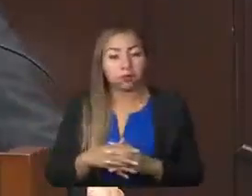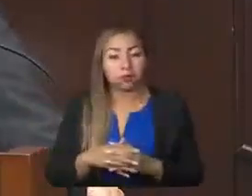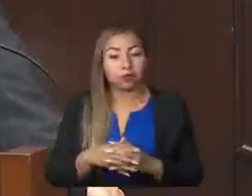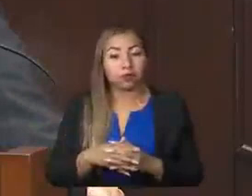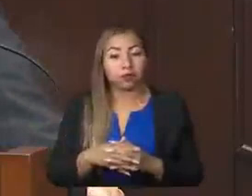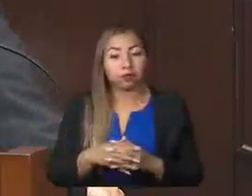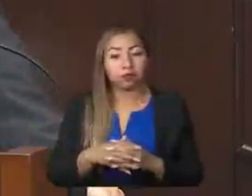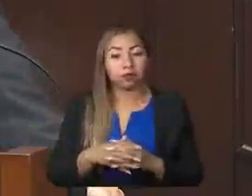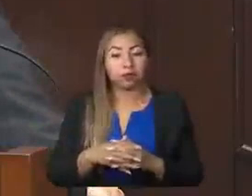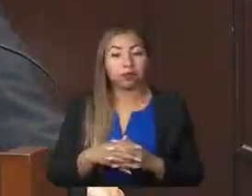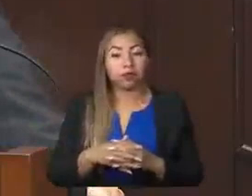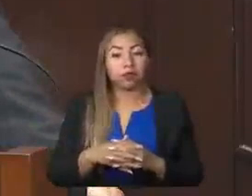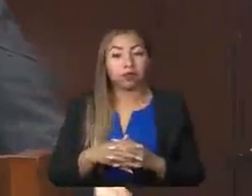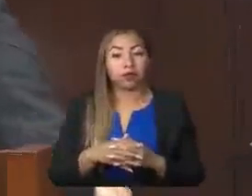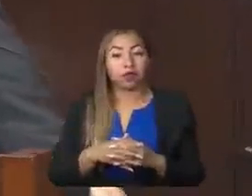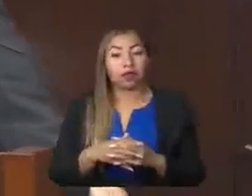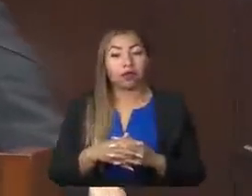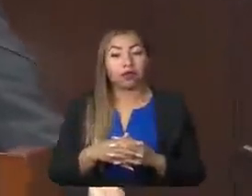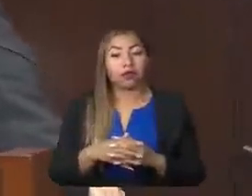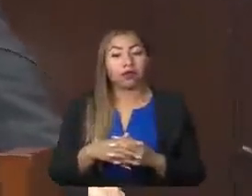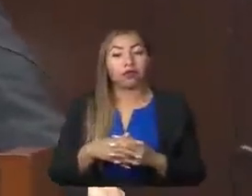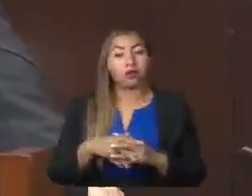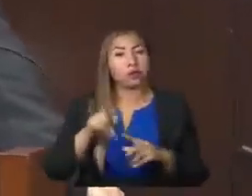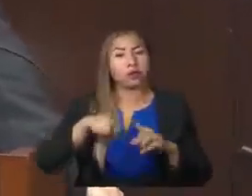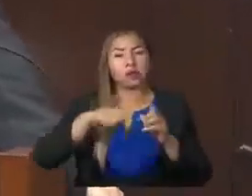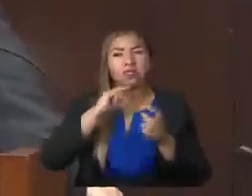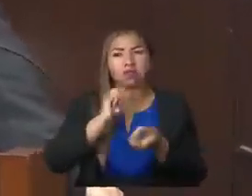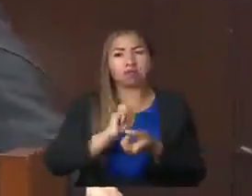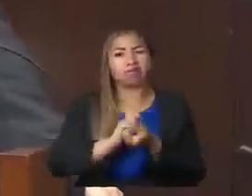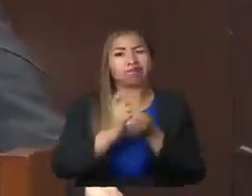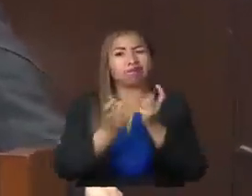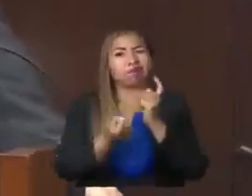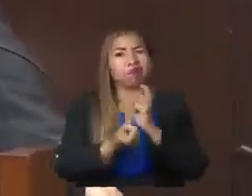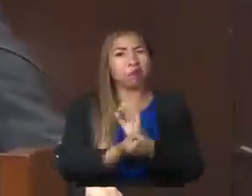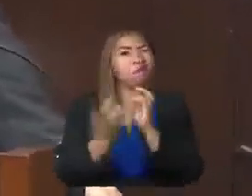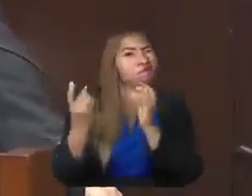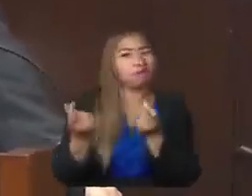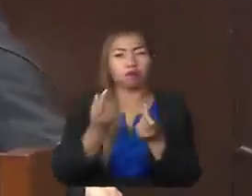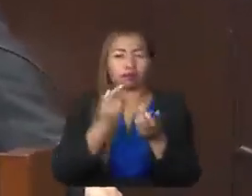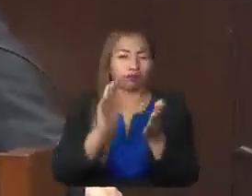No puede haber transformación real en un país como el nuestro,